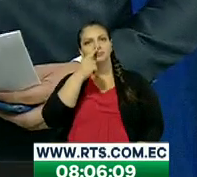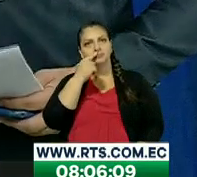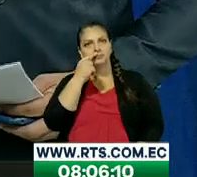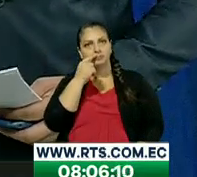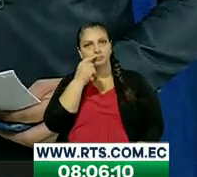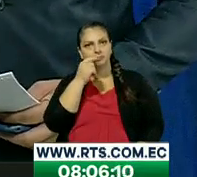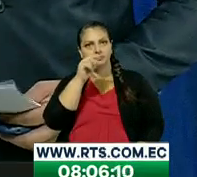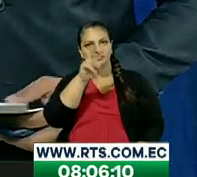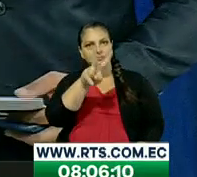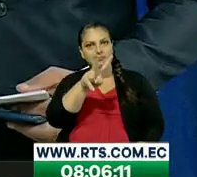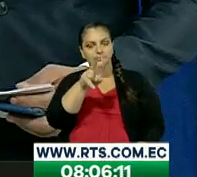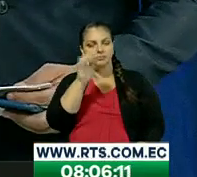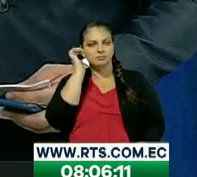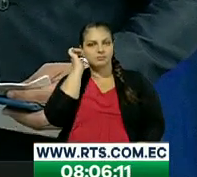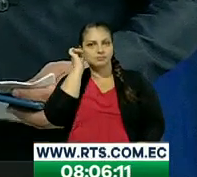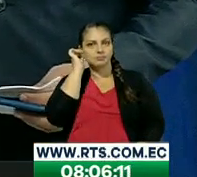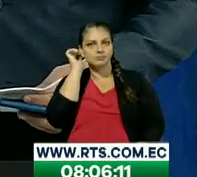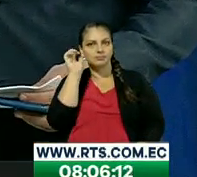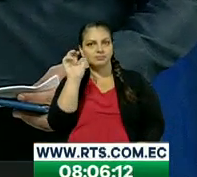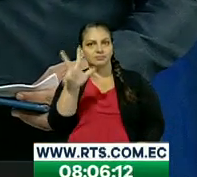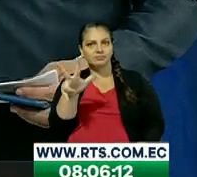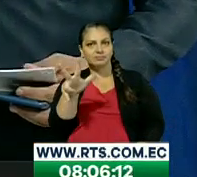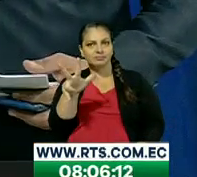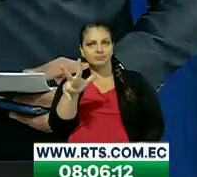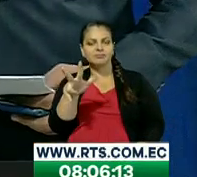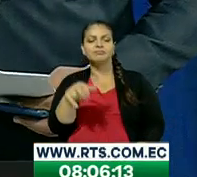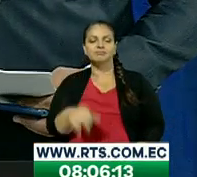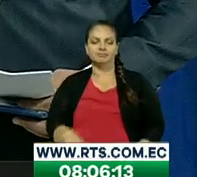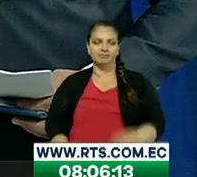encargadas de generar la distracción. Veamos la nota.